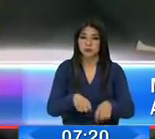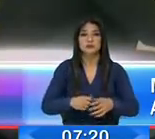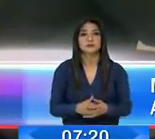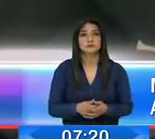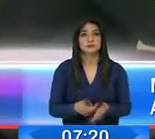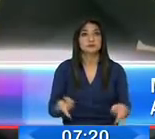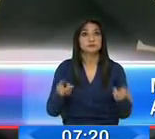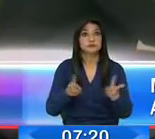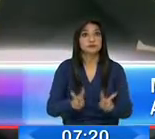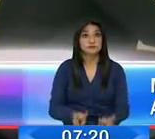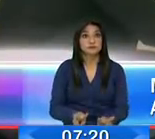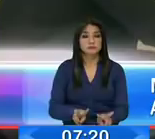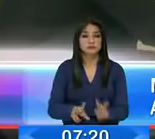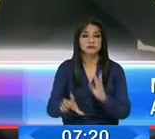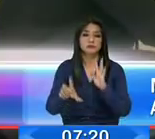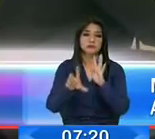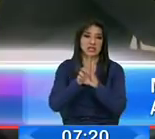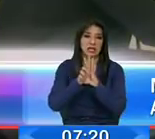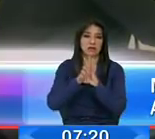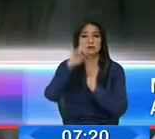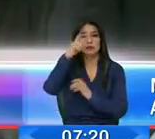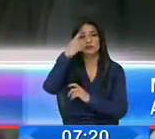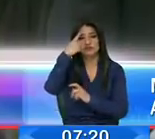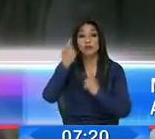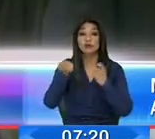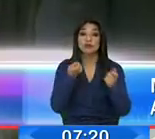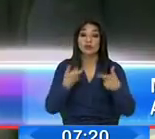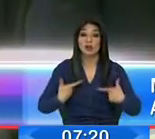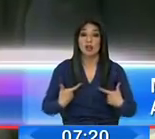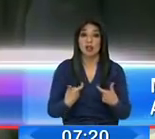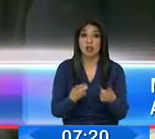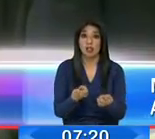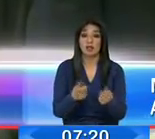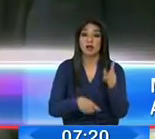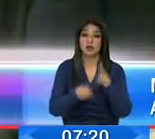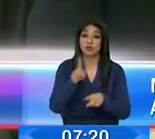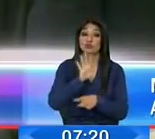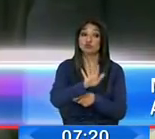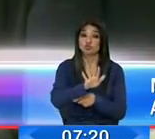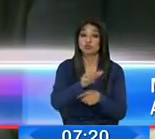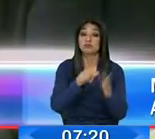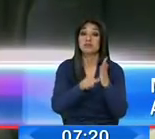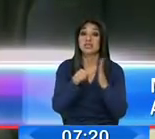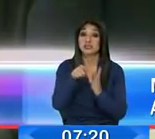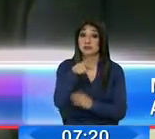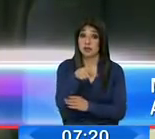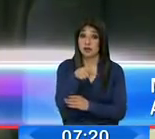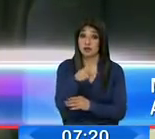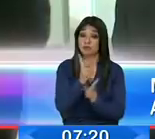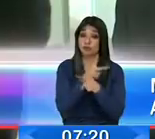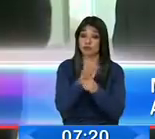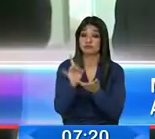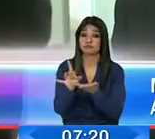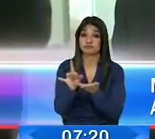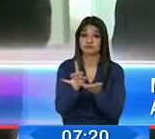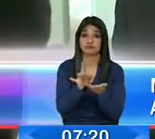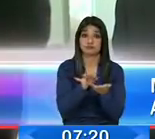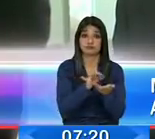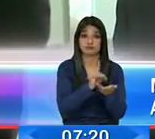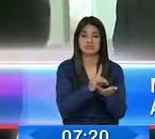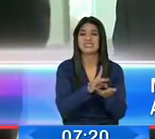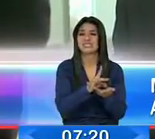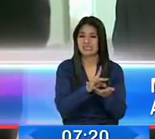en el marco de la política de austeridad del Estado han existido desvinculaciones laborales en el Ministerio de Producción. Hemos